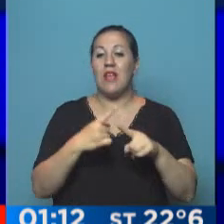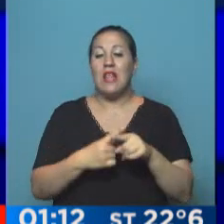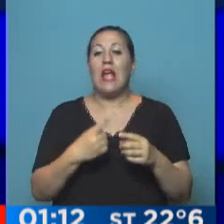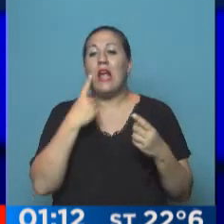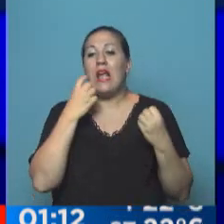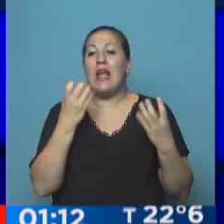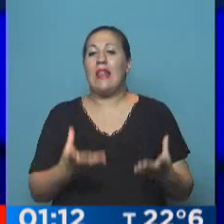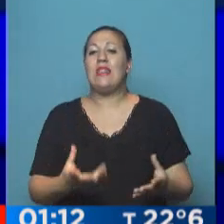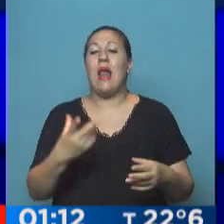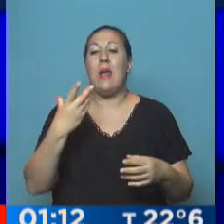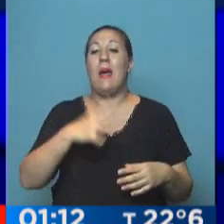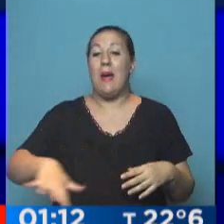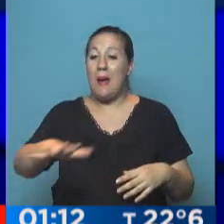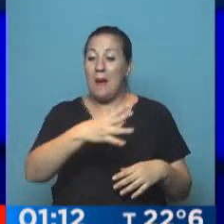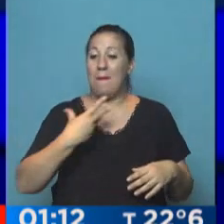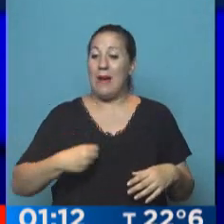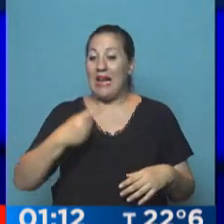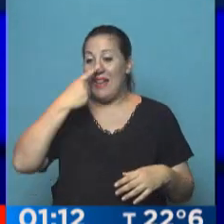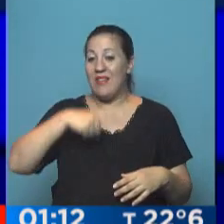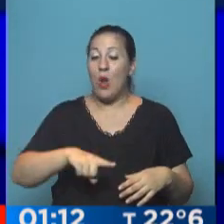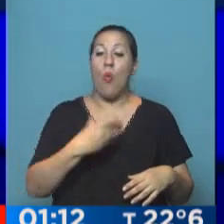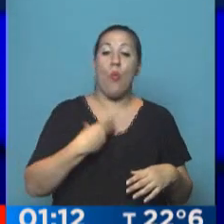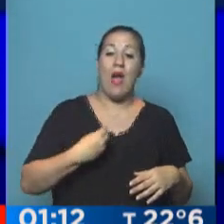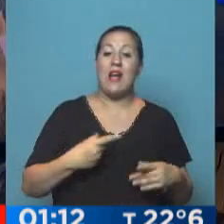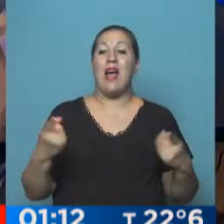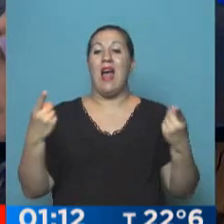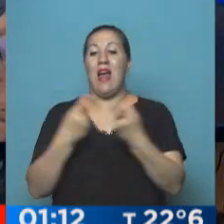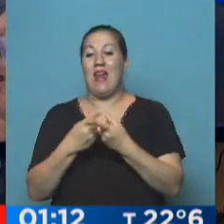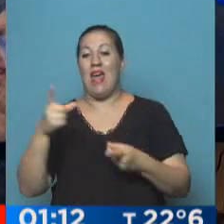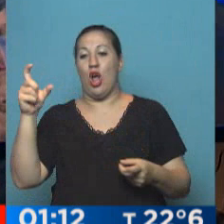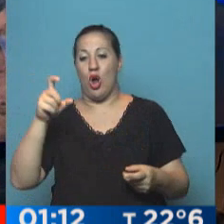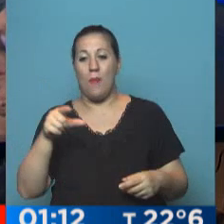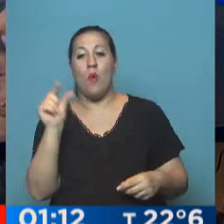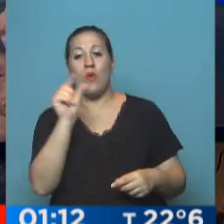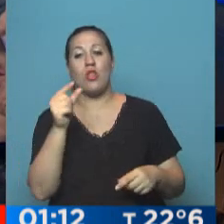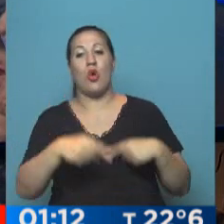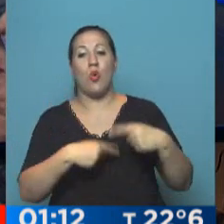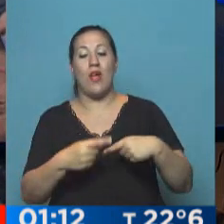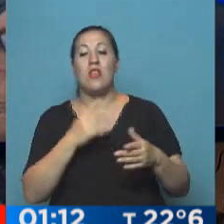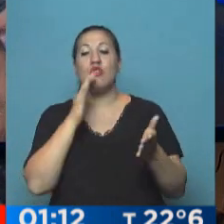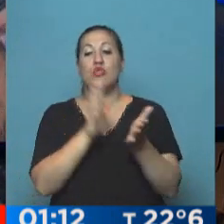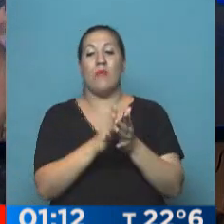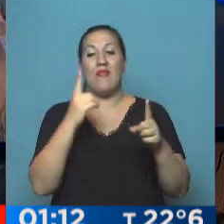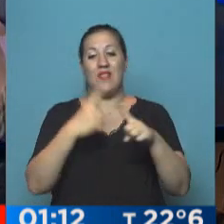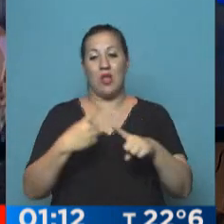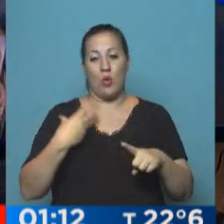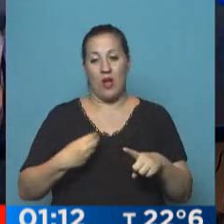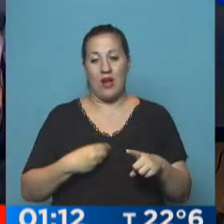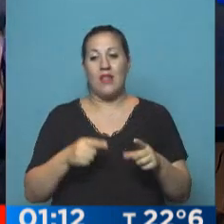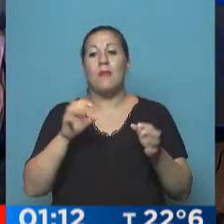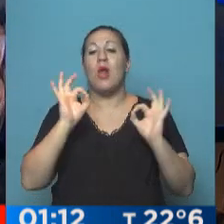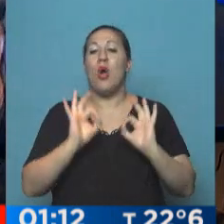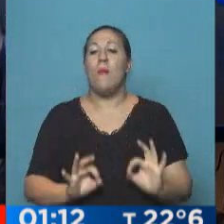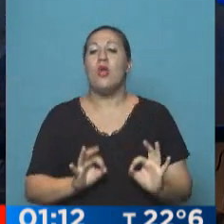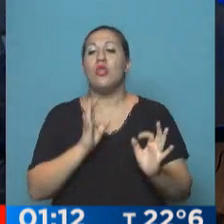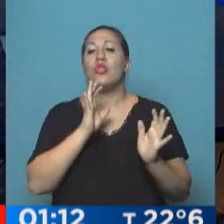vivió en Parque Patricios esta gran final entre Huracán y el conjunto colombiano? Y en un rato seguiremos con los festejos de Huracán, pero nos metemos con la agenda, si se quiere,